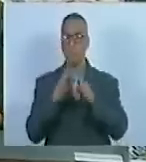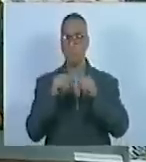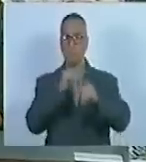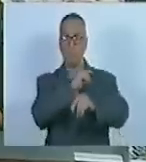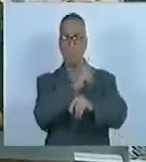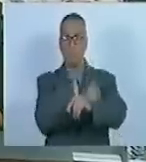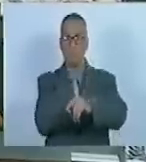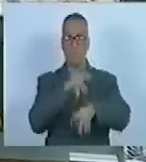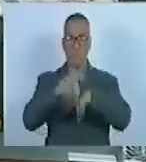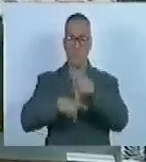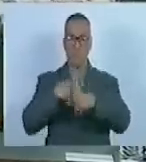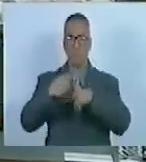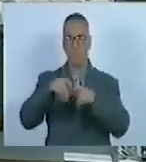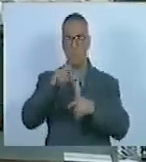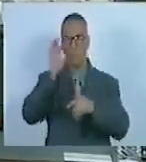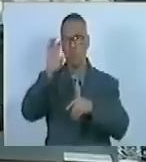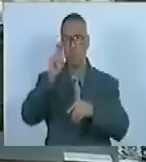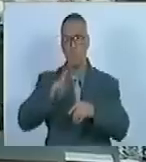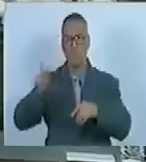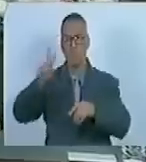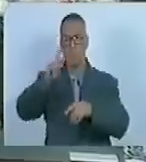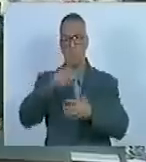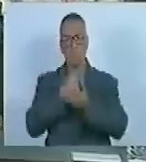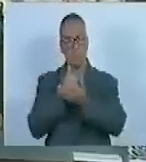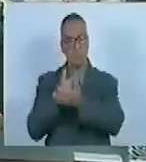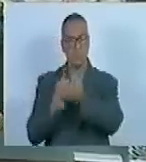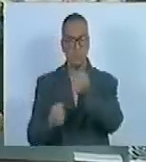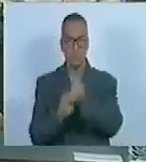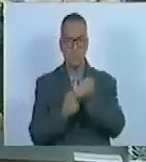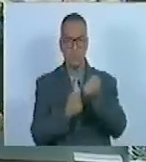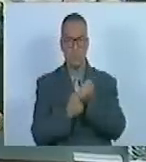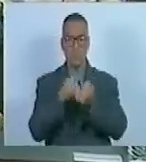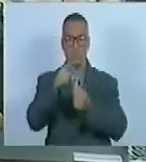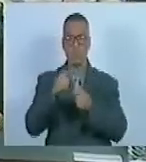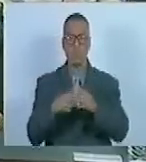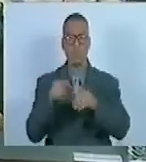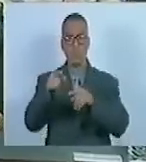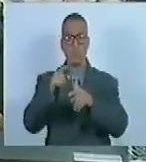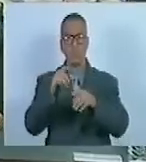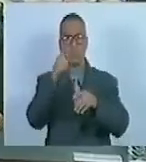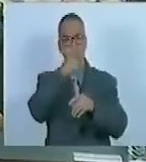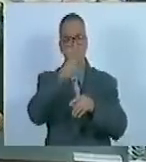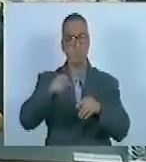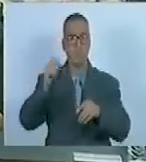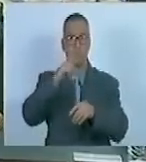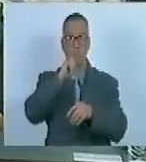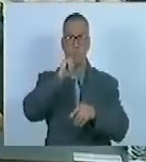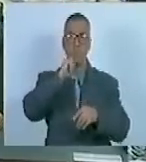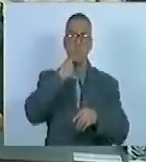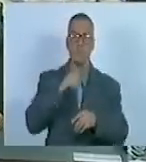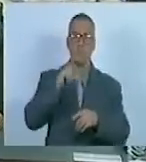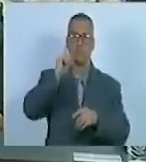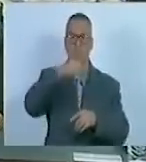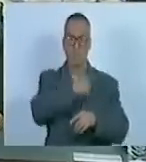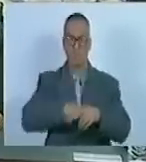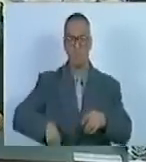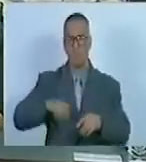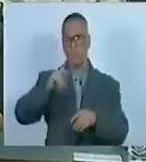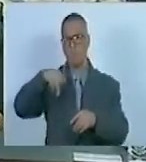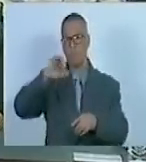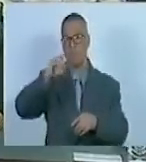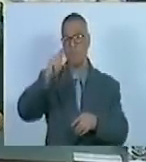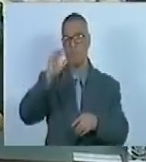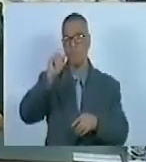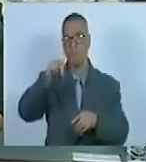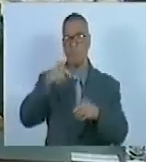fuerzas progresistas de este país manifestaron su solidaridad con el pueblo ruso y con el presidente Vladimir Putin, y nosotros acá